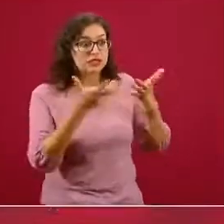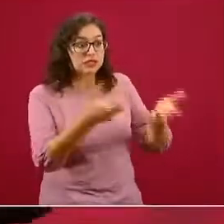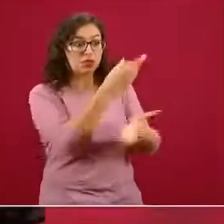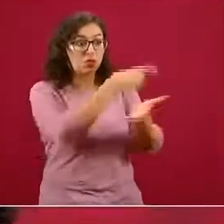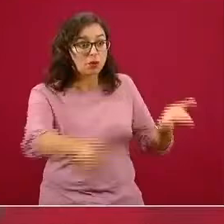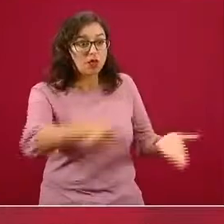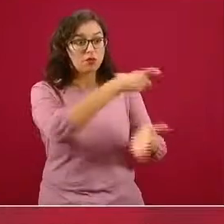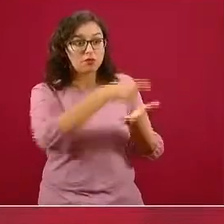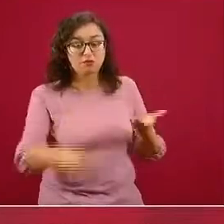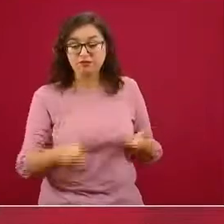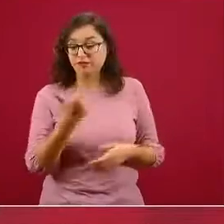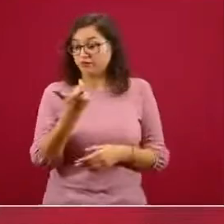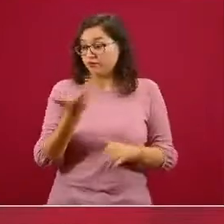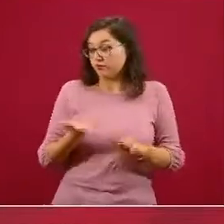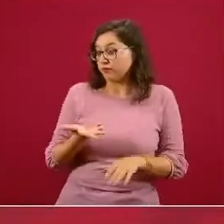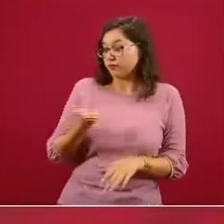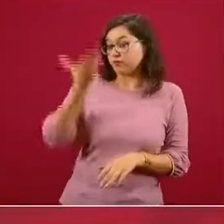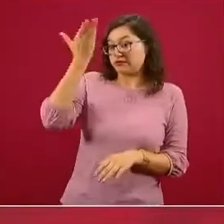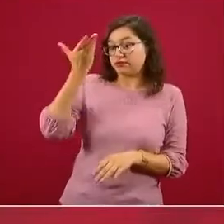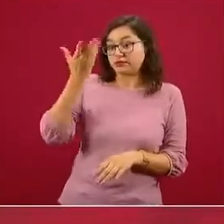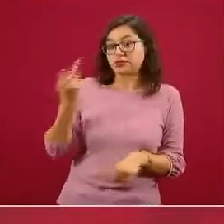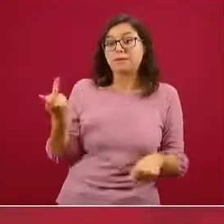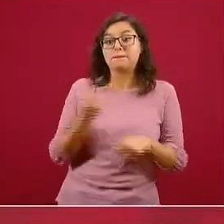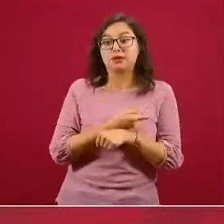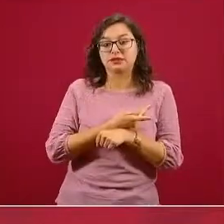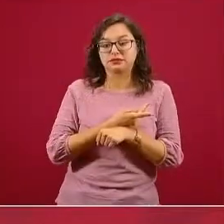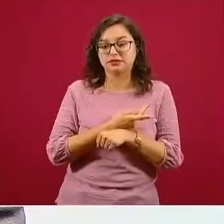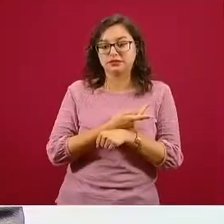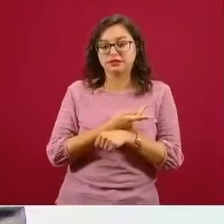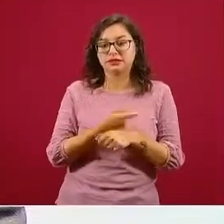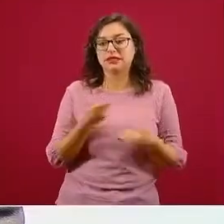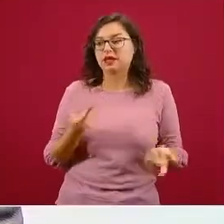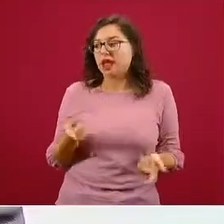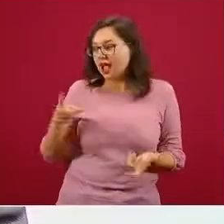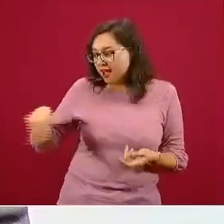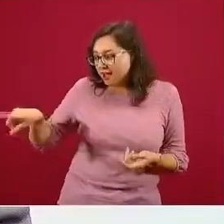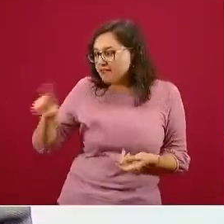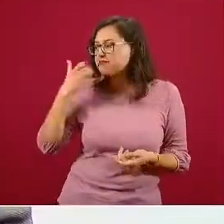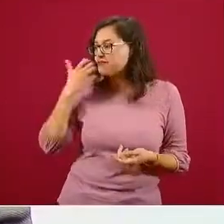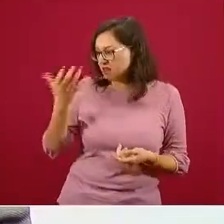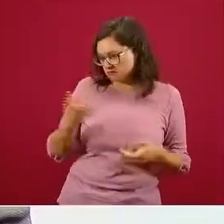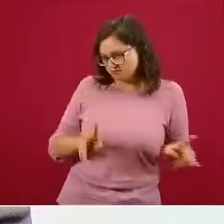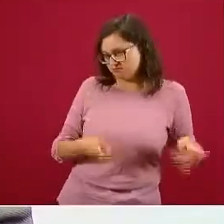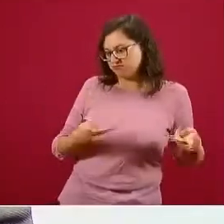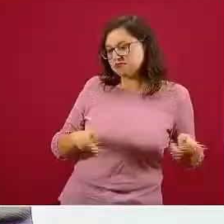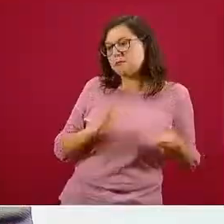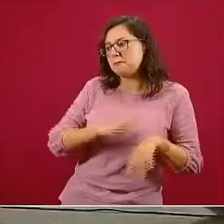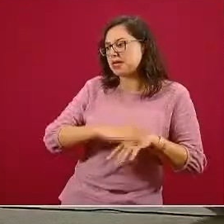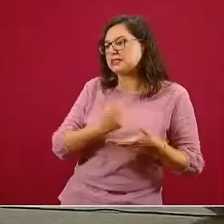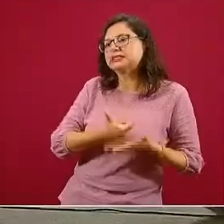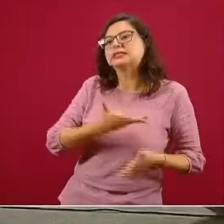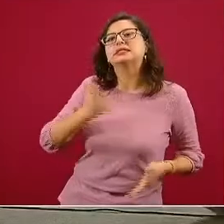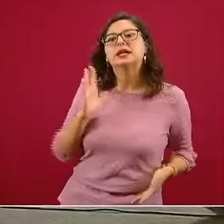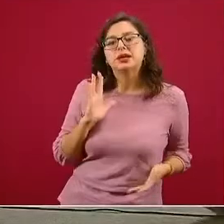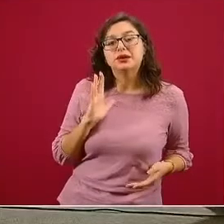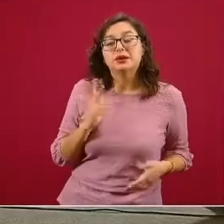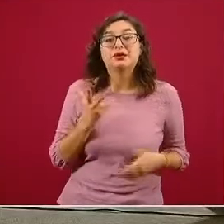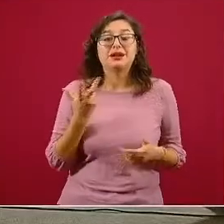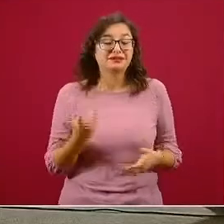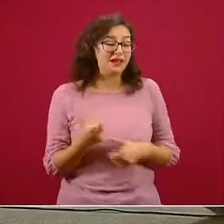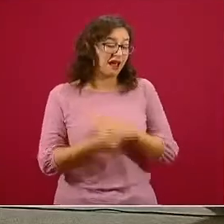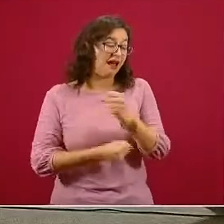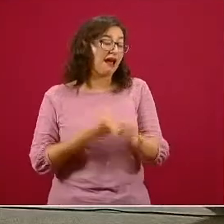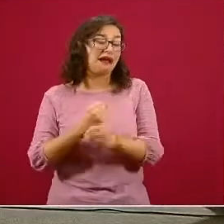en el precio es inducido por procesos de especulación comercial. En México desde hace muchos años,